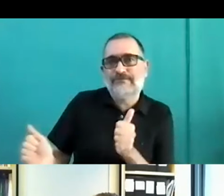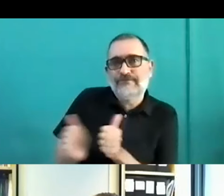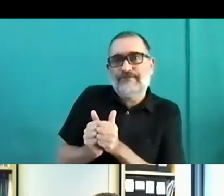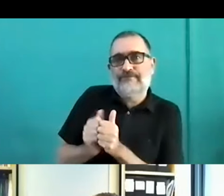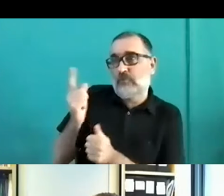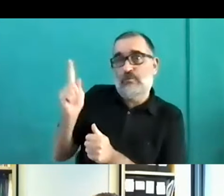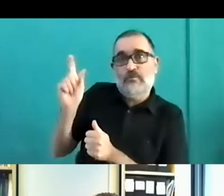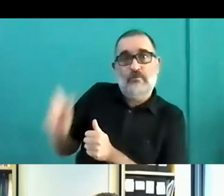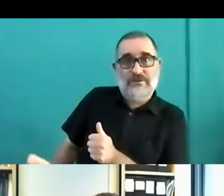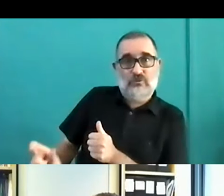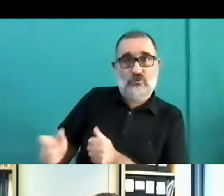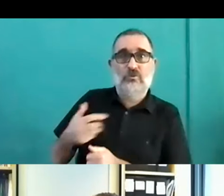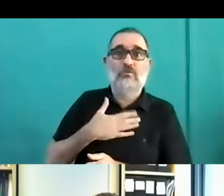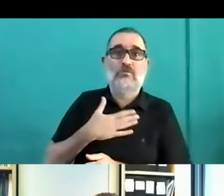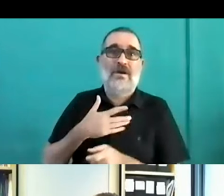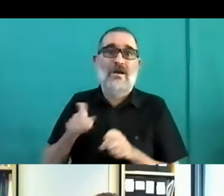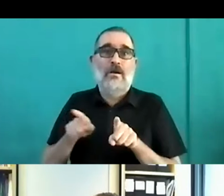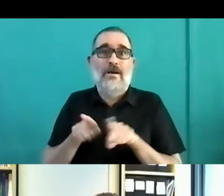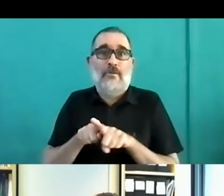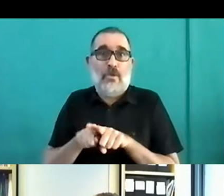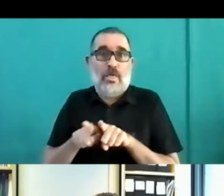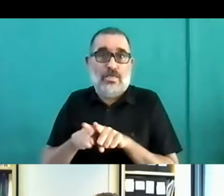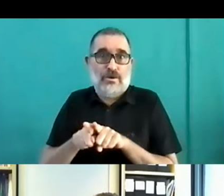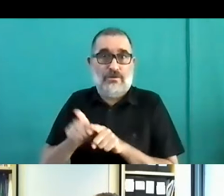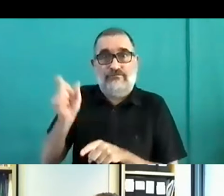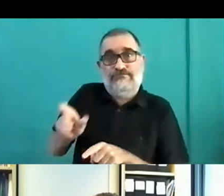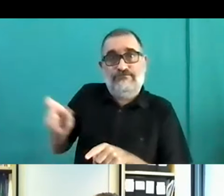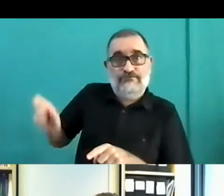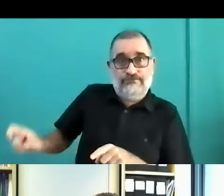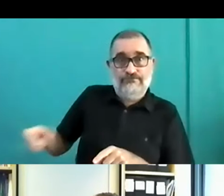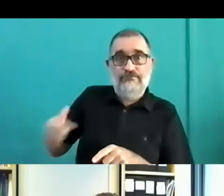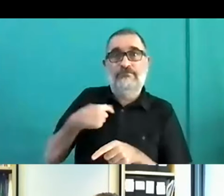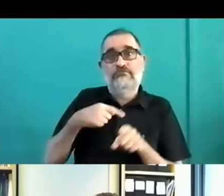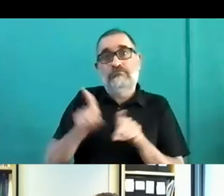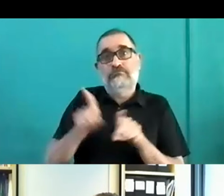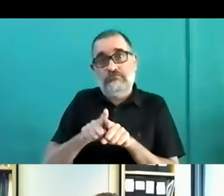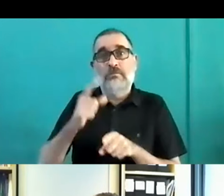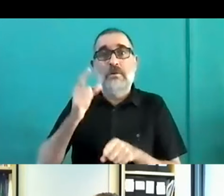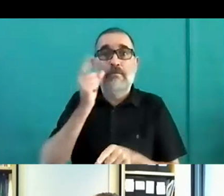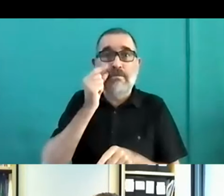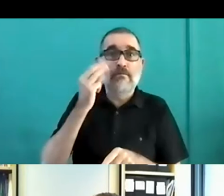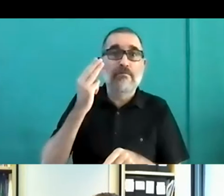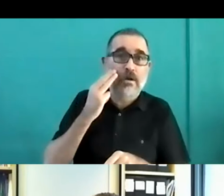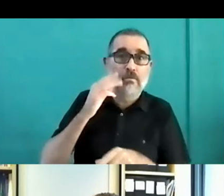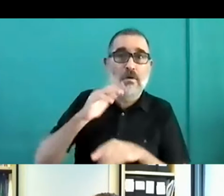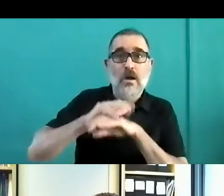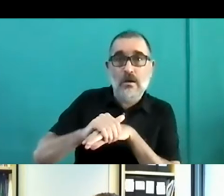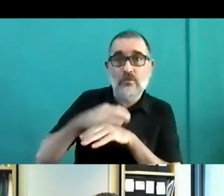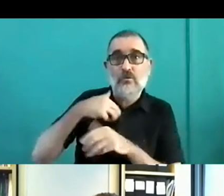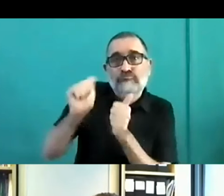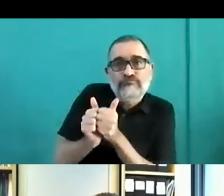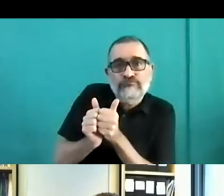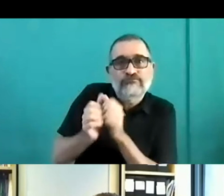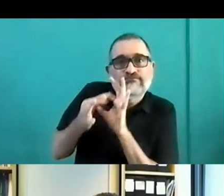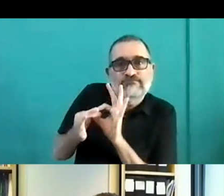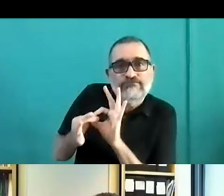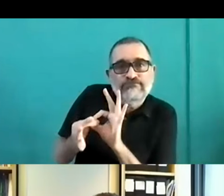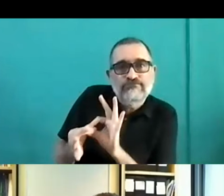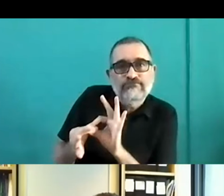con alguien de la mano por si me llegara una crisis. De hecho, mi pieza o mi cueva, como la llama mi